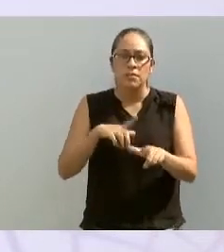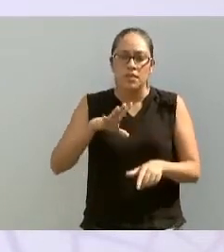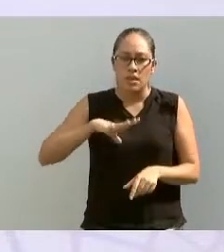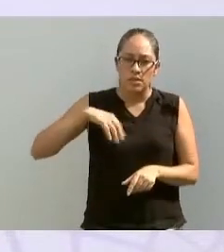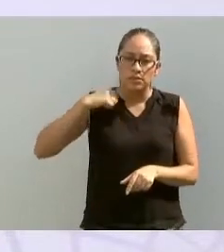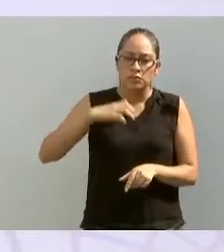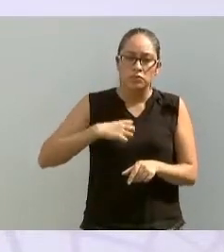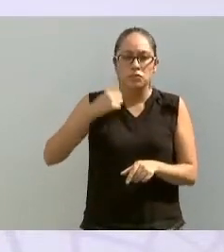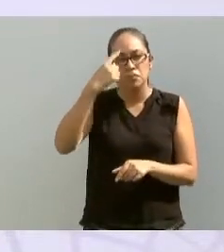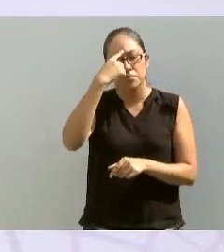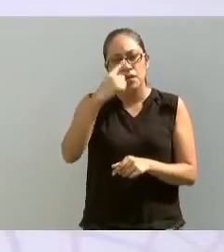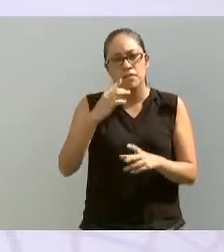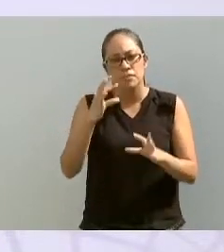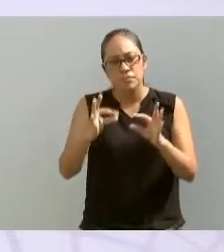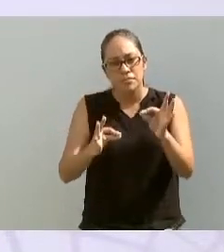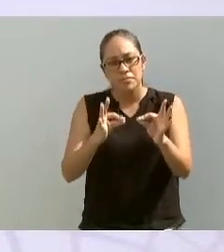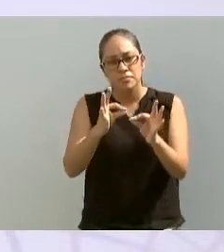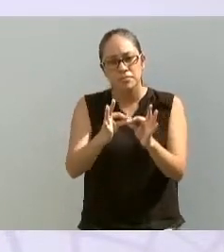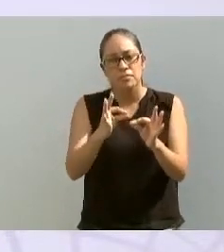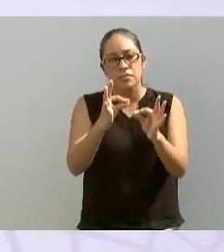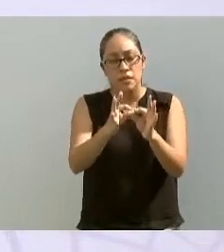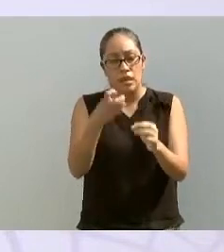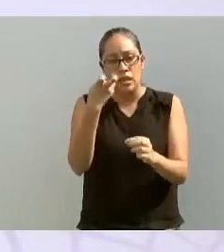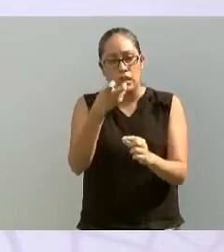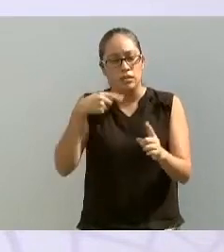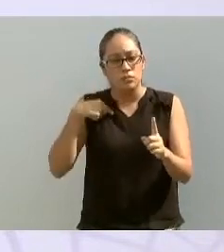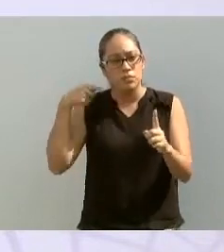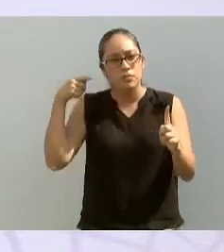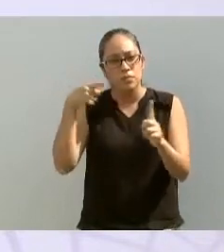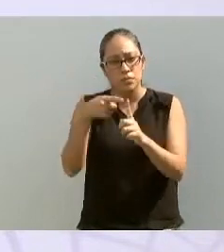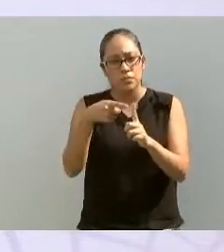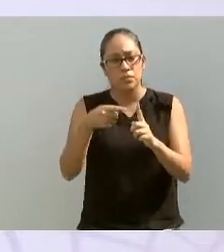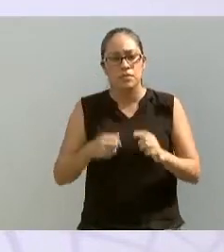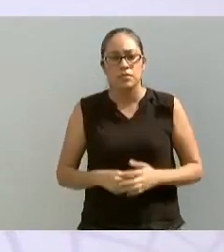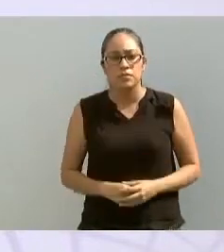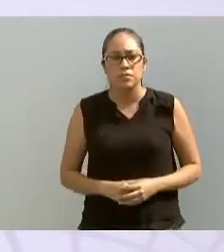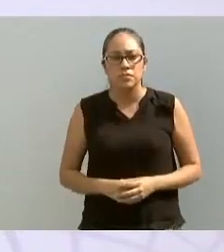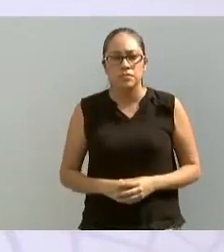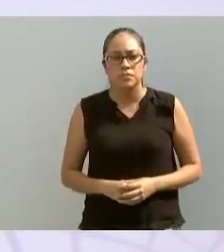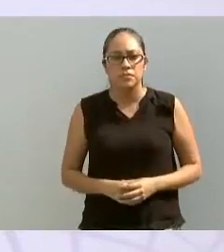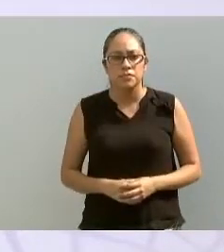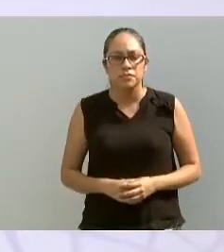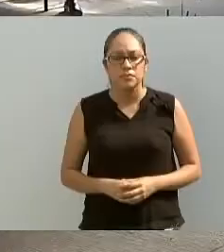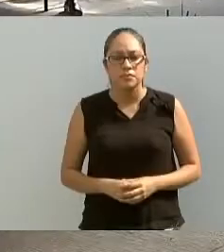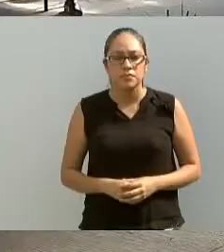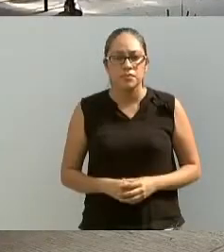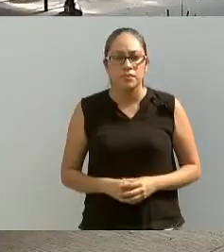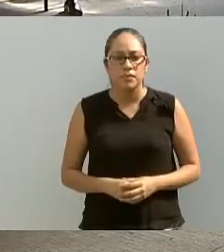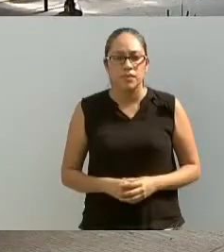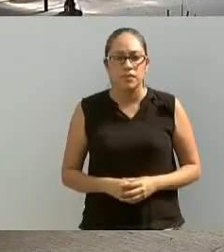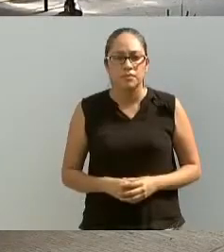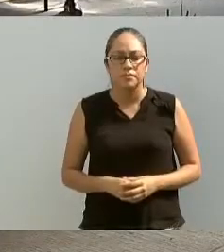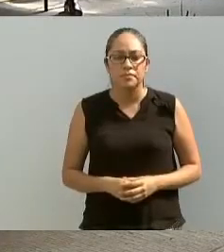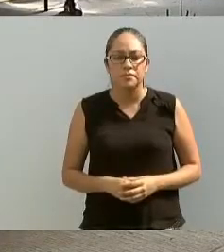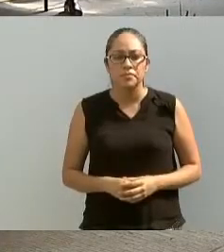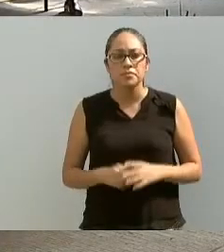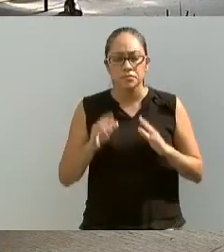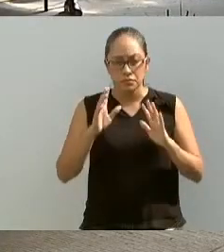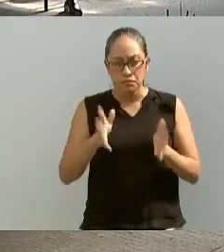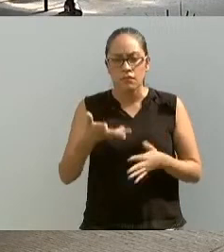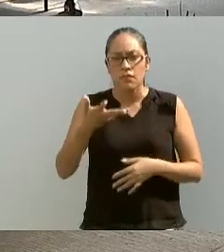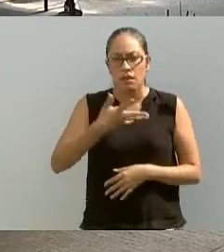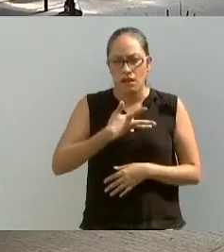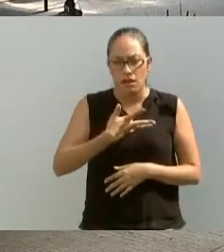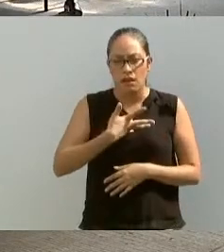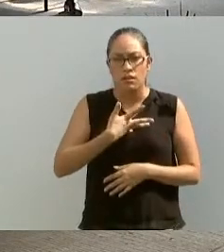esfuerzo con ese propósito y contamos con el